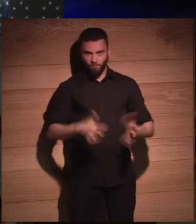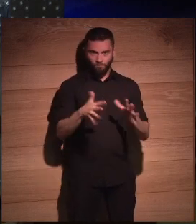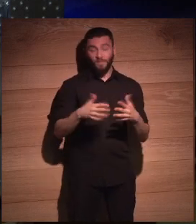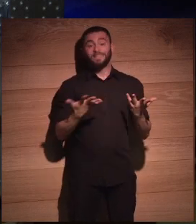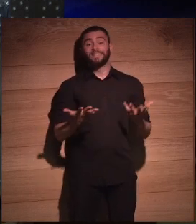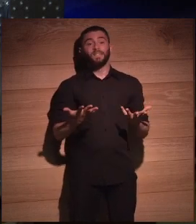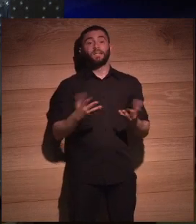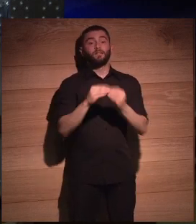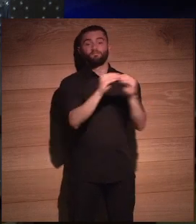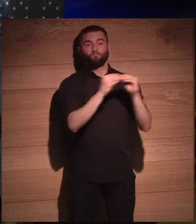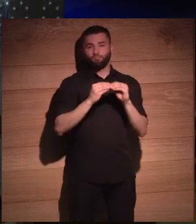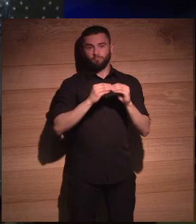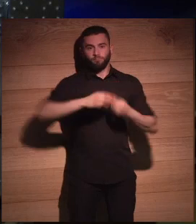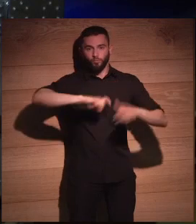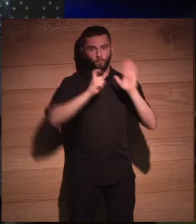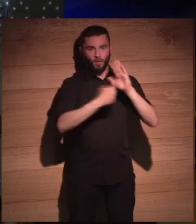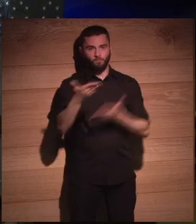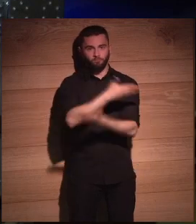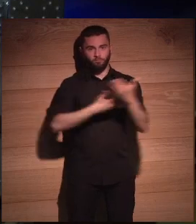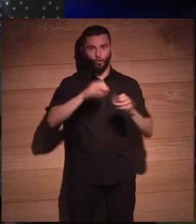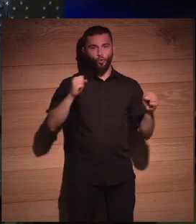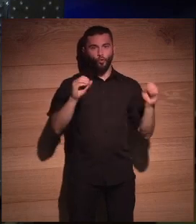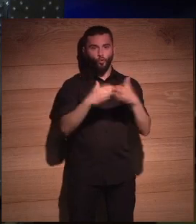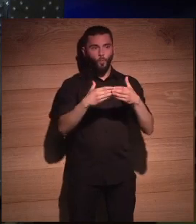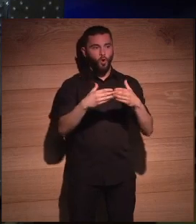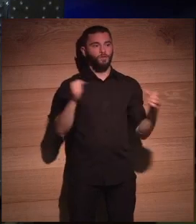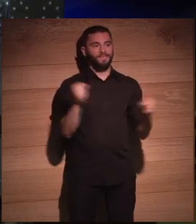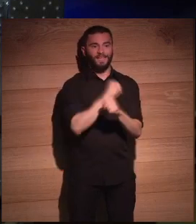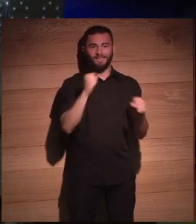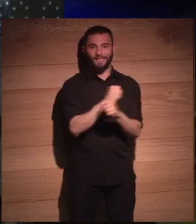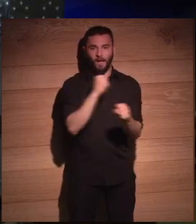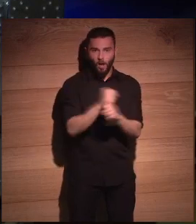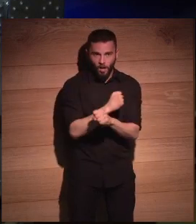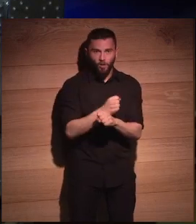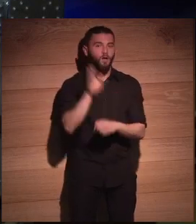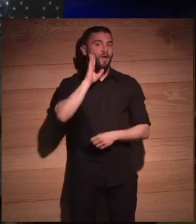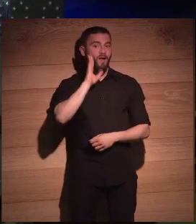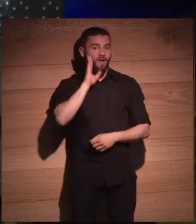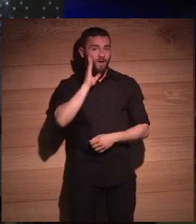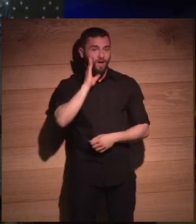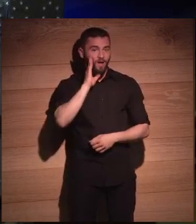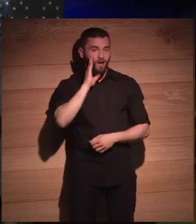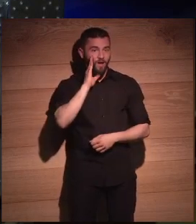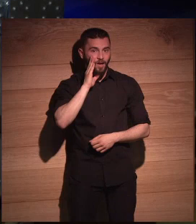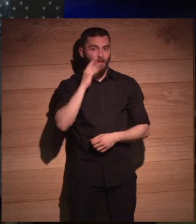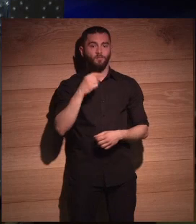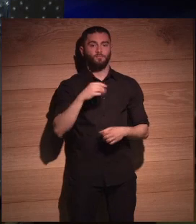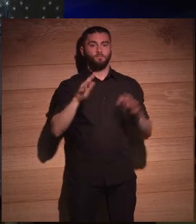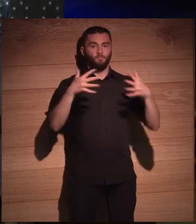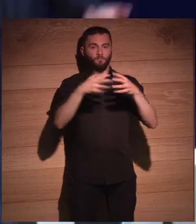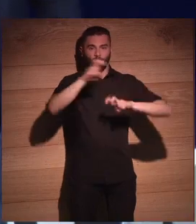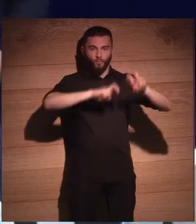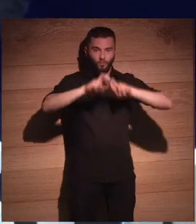haciendo totalmente colaborativo con grupos de trabajo de todos estos actores que os decía. Habrá consultas públicas, lo vais a poder